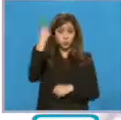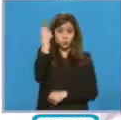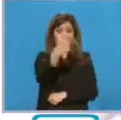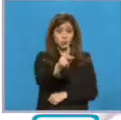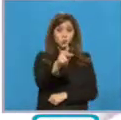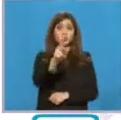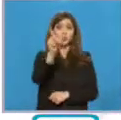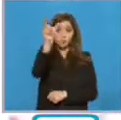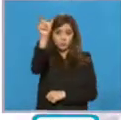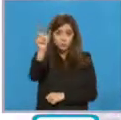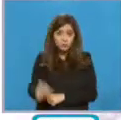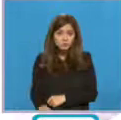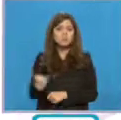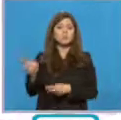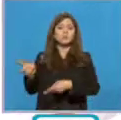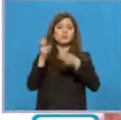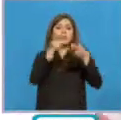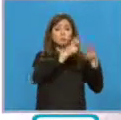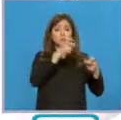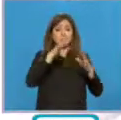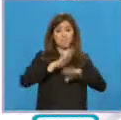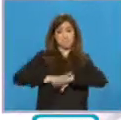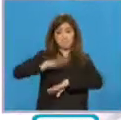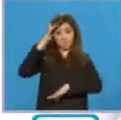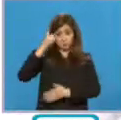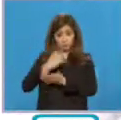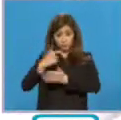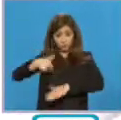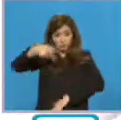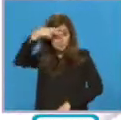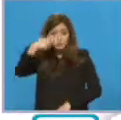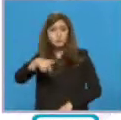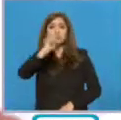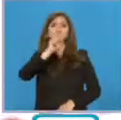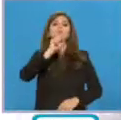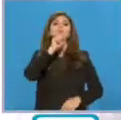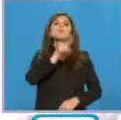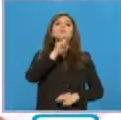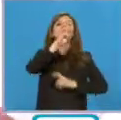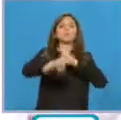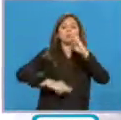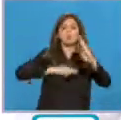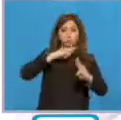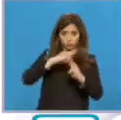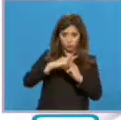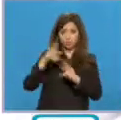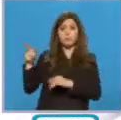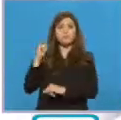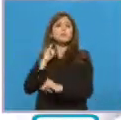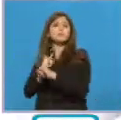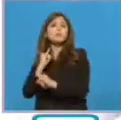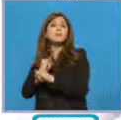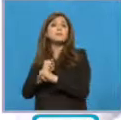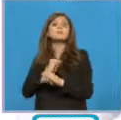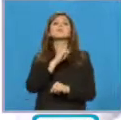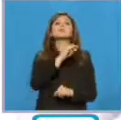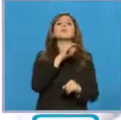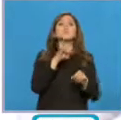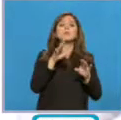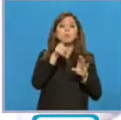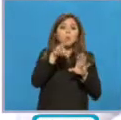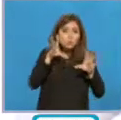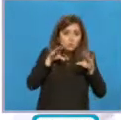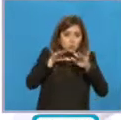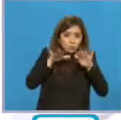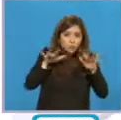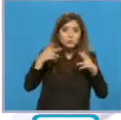creciendo muchísimo, no solamente en México, en el mundo en general, ¿no? Porque Internet y las redes sociales pues ya es un terreno en el